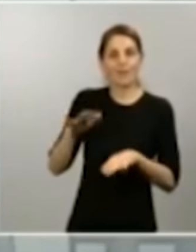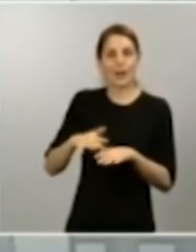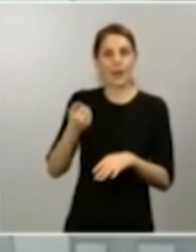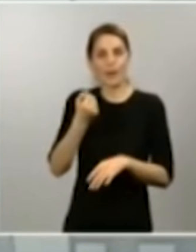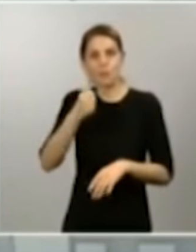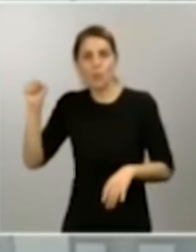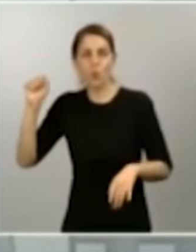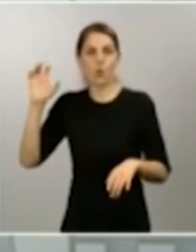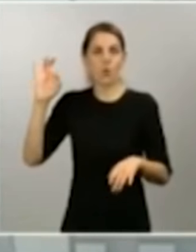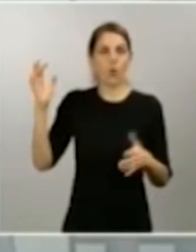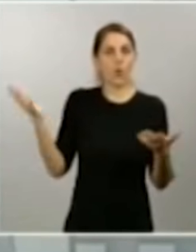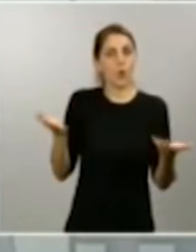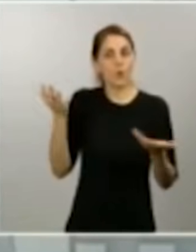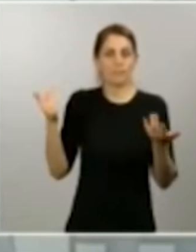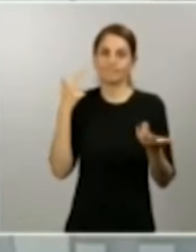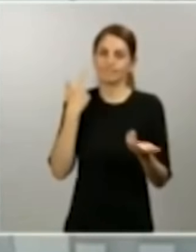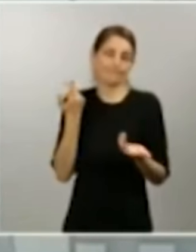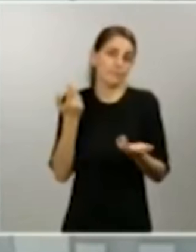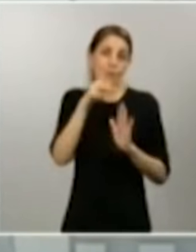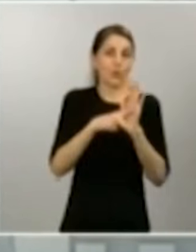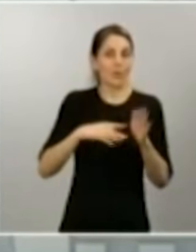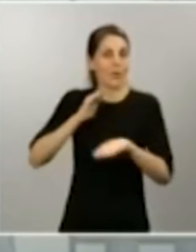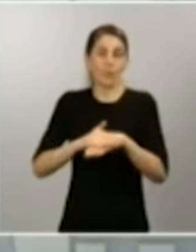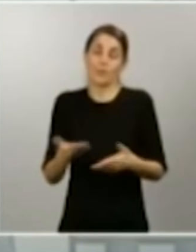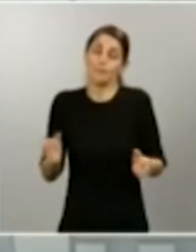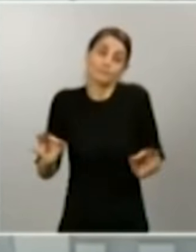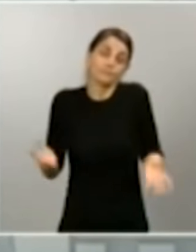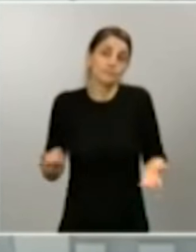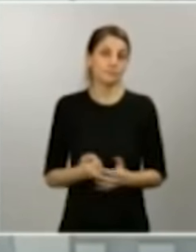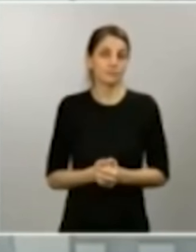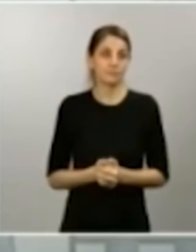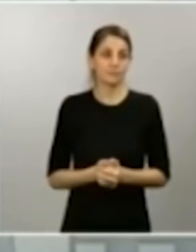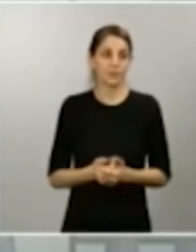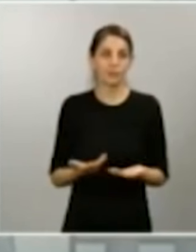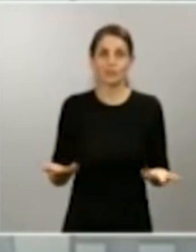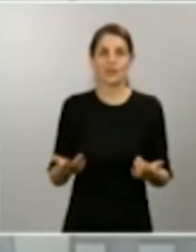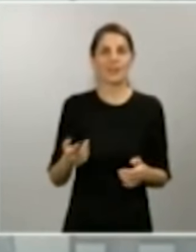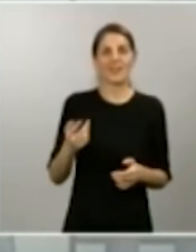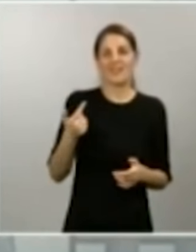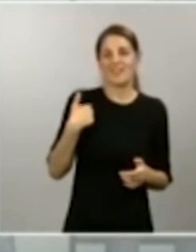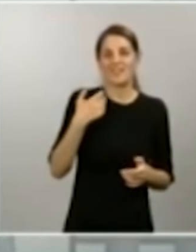sustento a la norma. El nombre no determina una aplicación u otra de la misma.